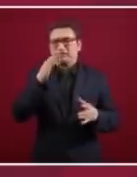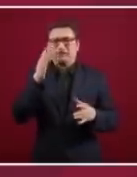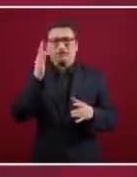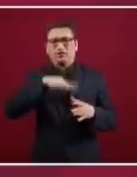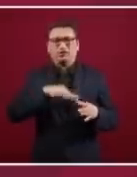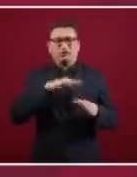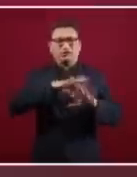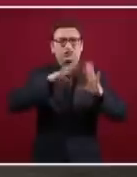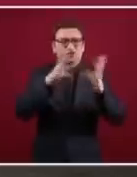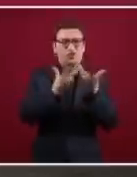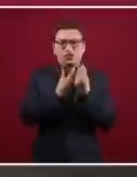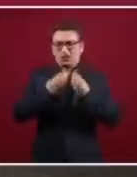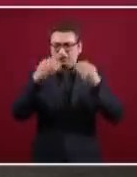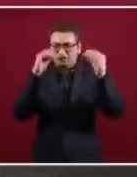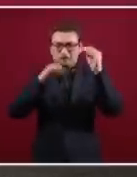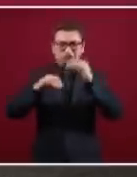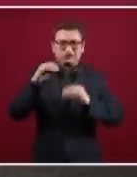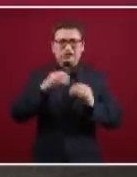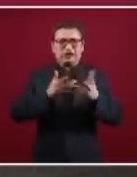que articularon